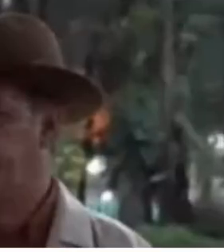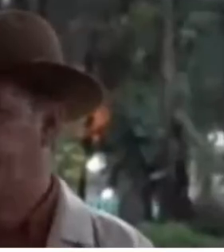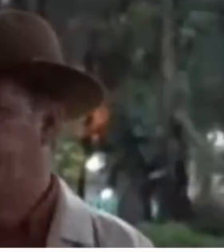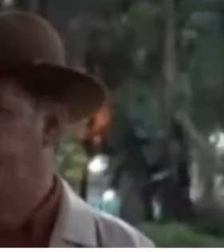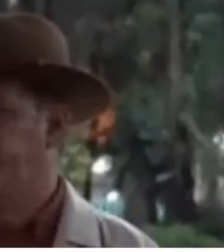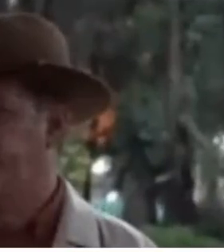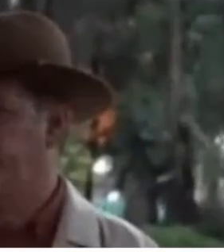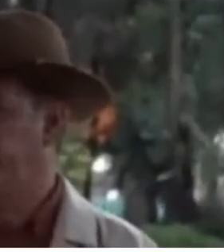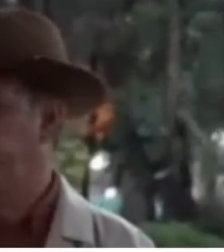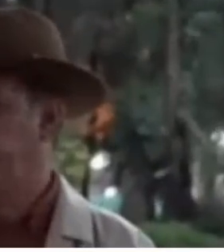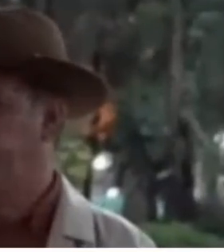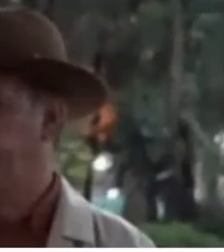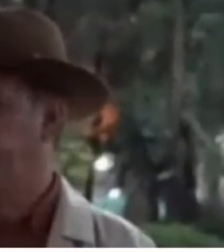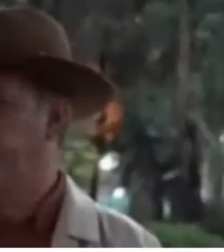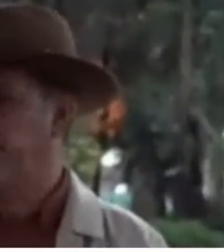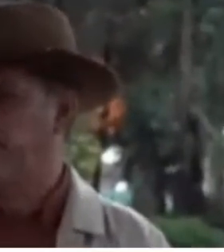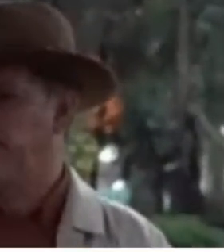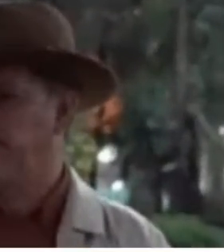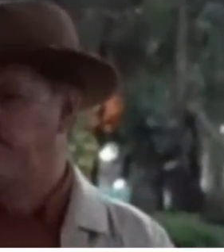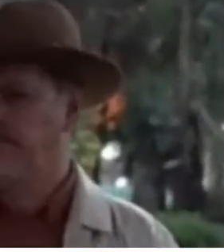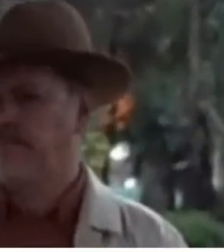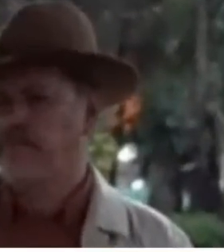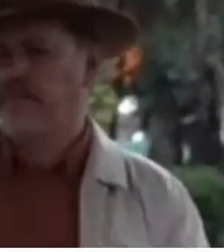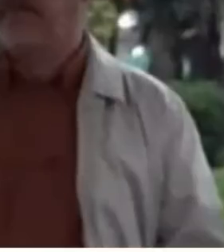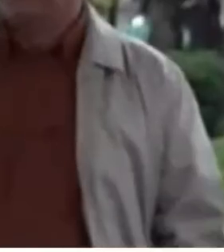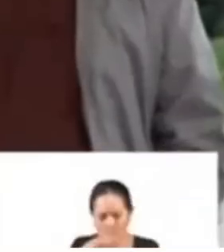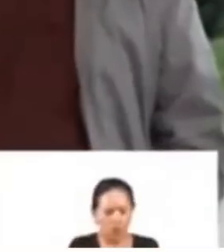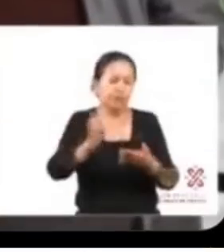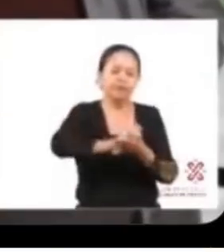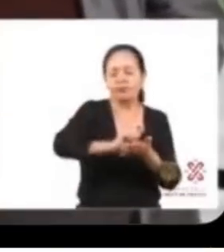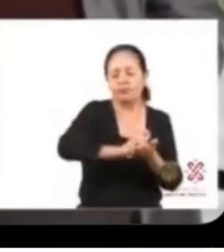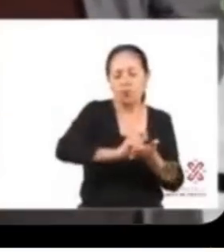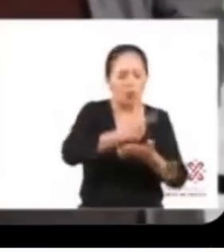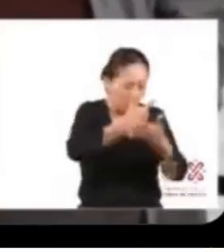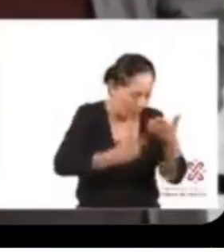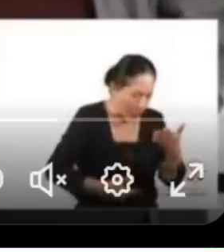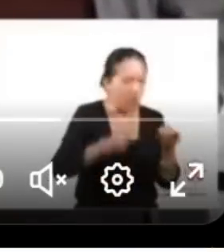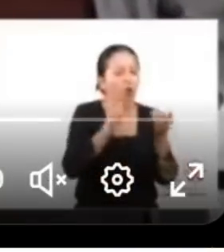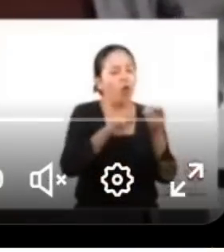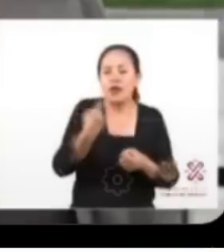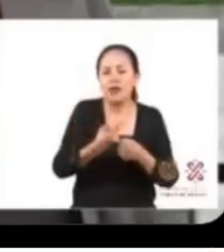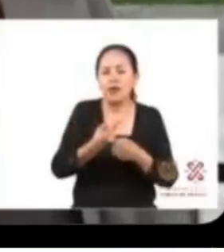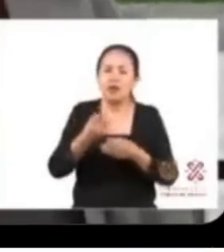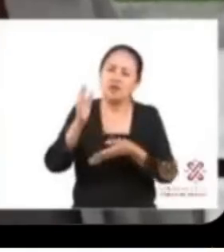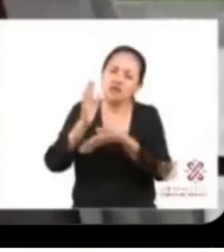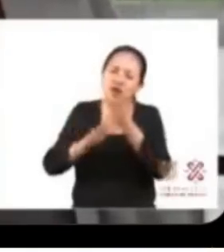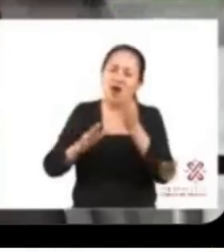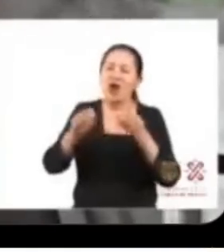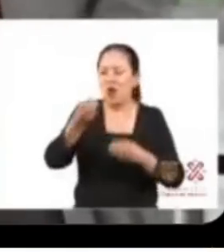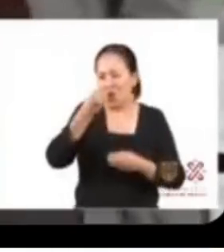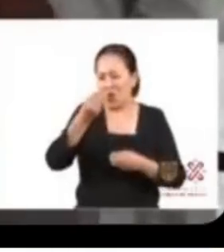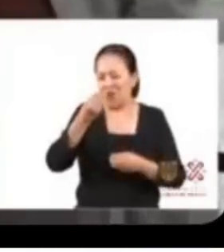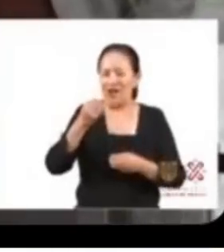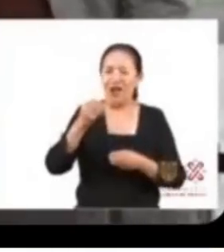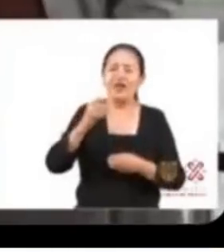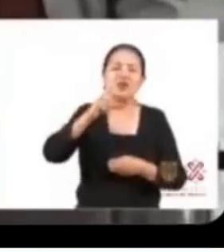los víveres recolectados tras el terremoto de aquel país. Vamos a escuchar a la jefa de gobierno. Que fueron recolectados por el gobierno de